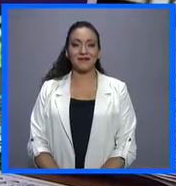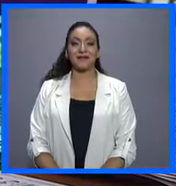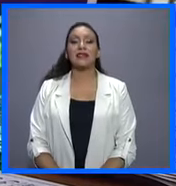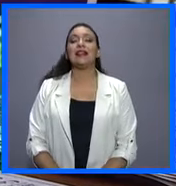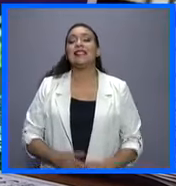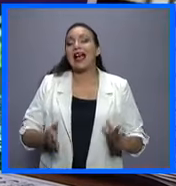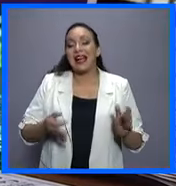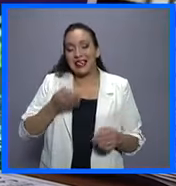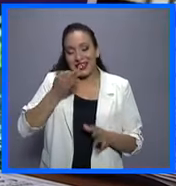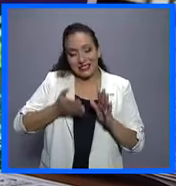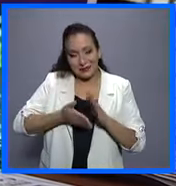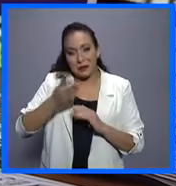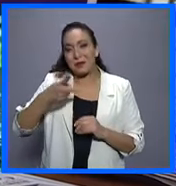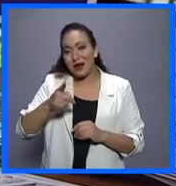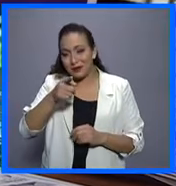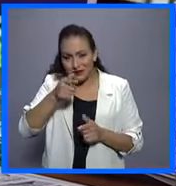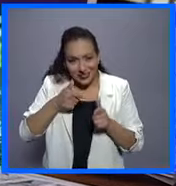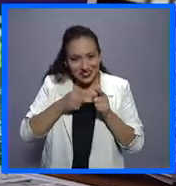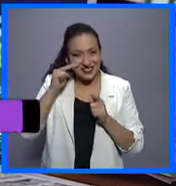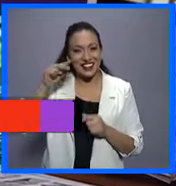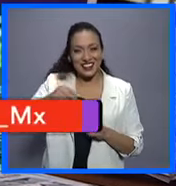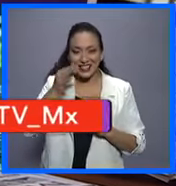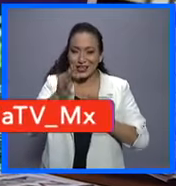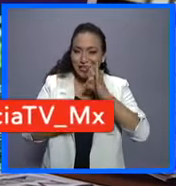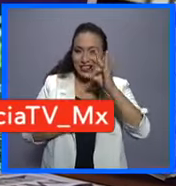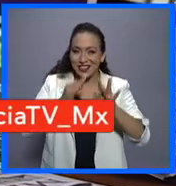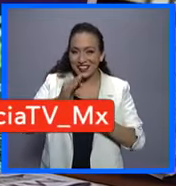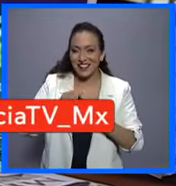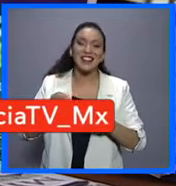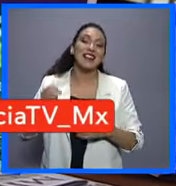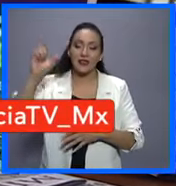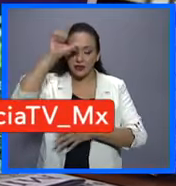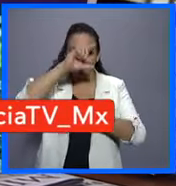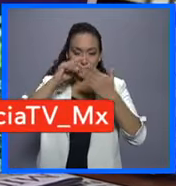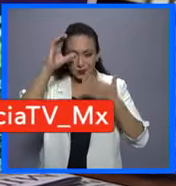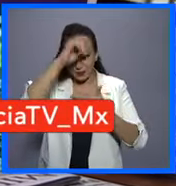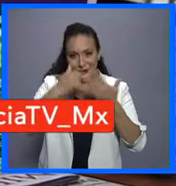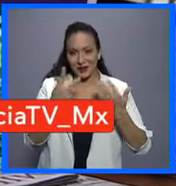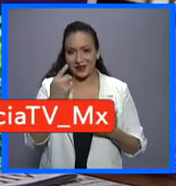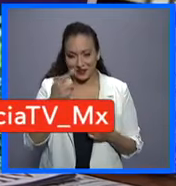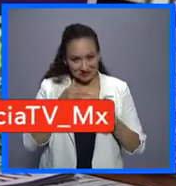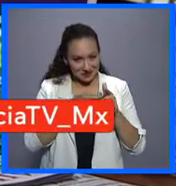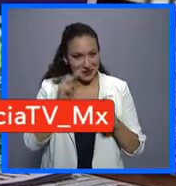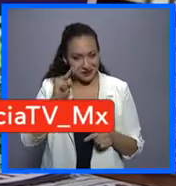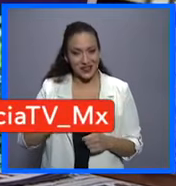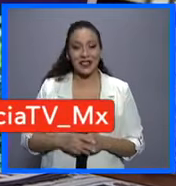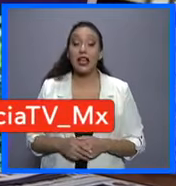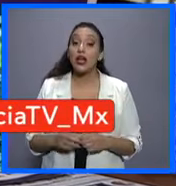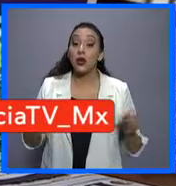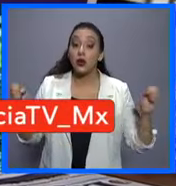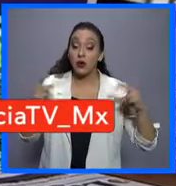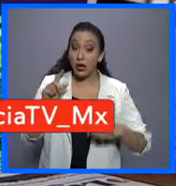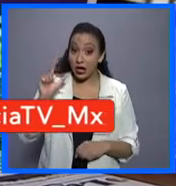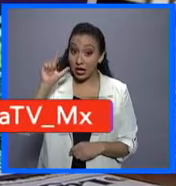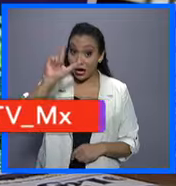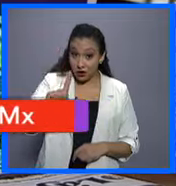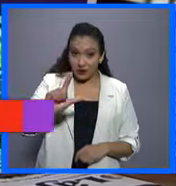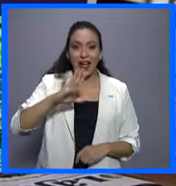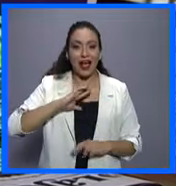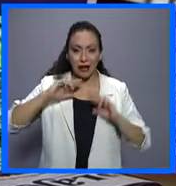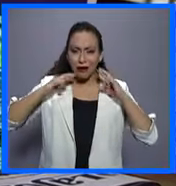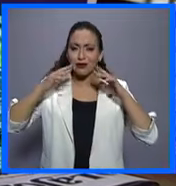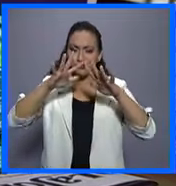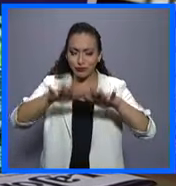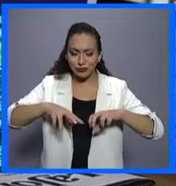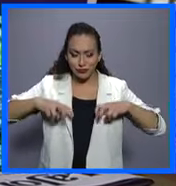Antes de despedirnos, le invitamos a continuar en la señal del canal del Poder Judicial de la Federación. Le invitamos el próximo lunes a seguir la sesión